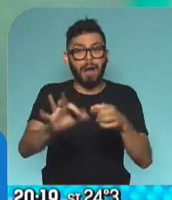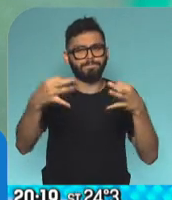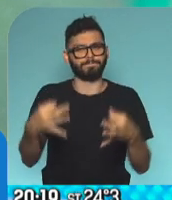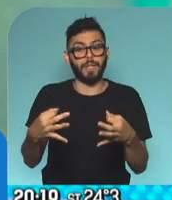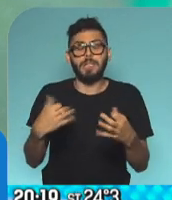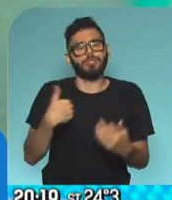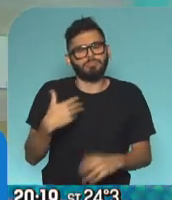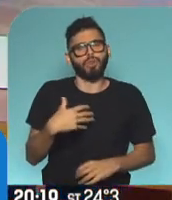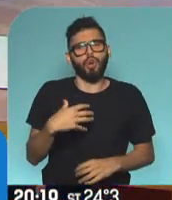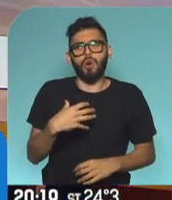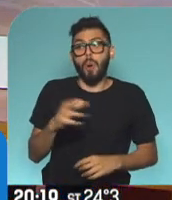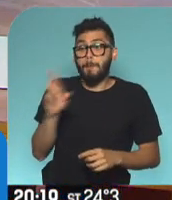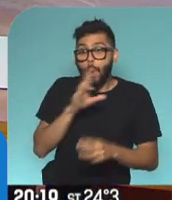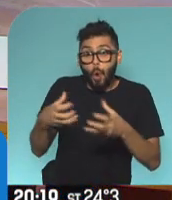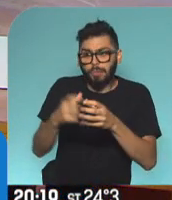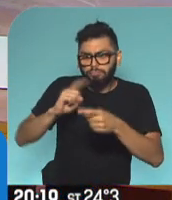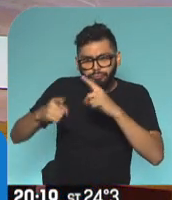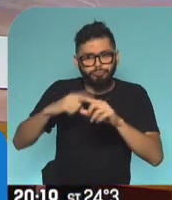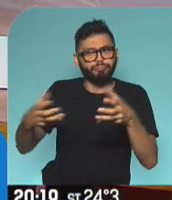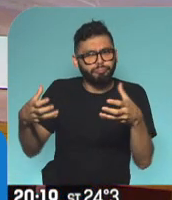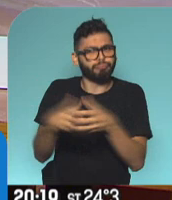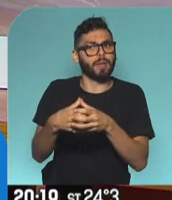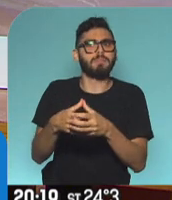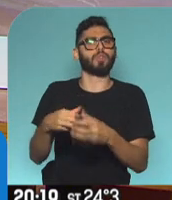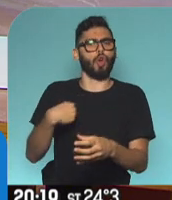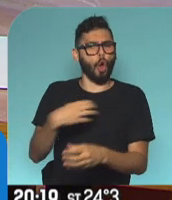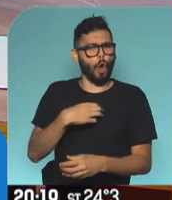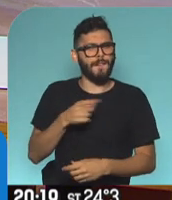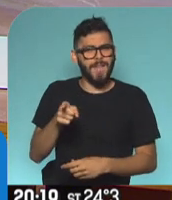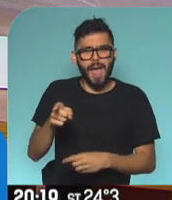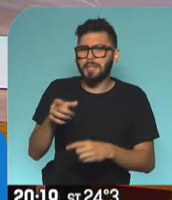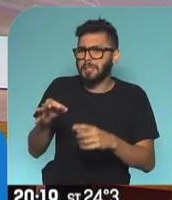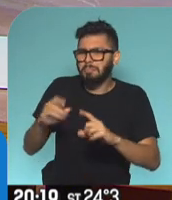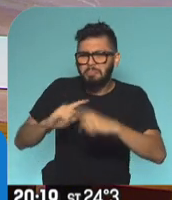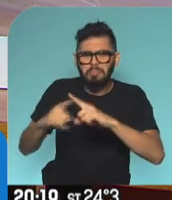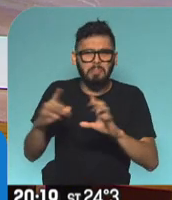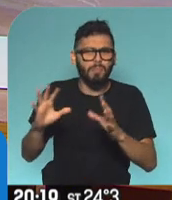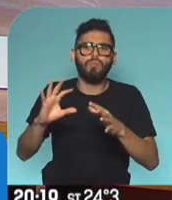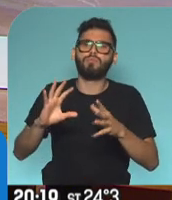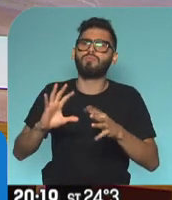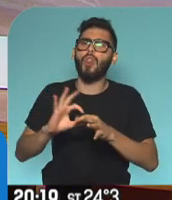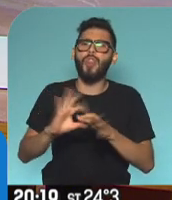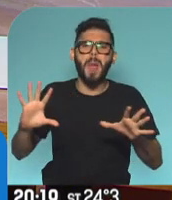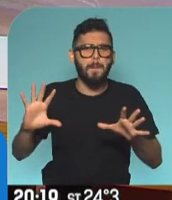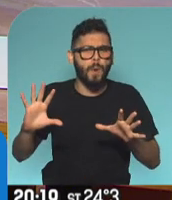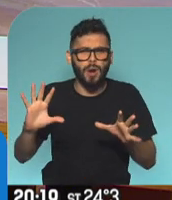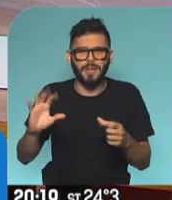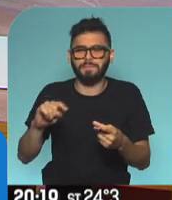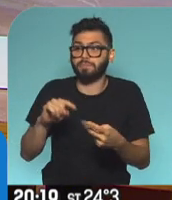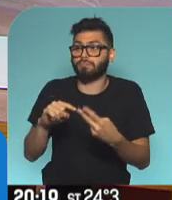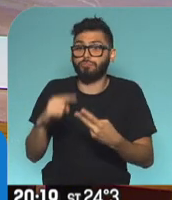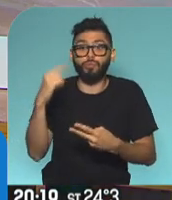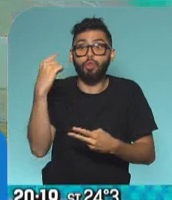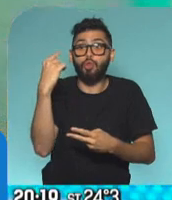mucho en esas mujeres que se han organizado con una parte una práctica absolutamente democrática con un color que las